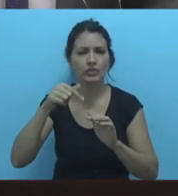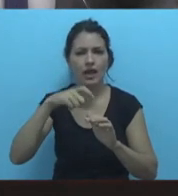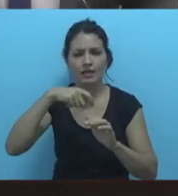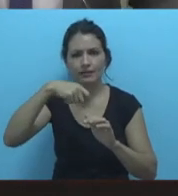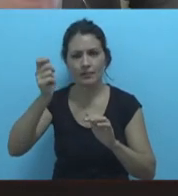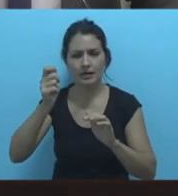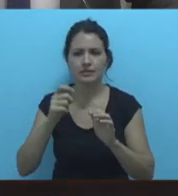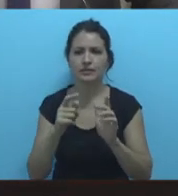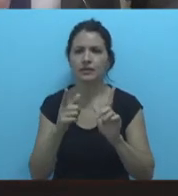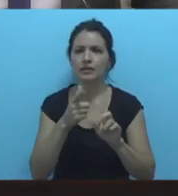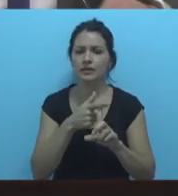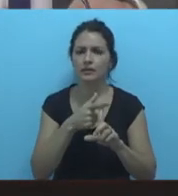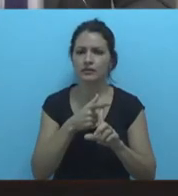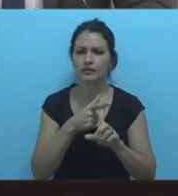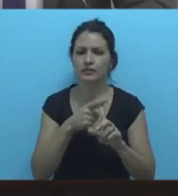3.